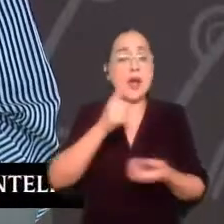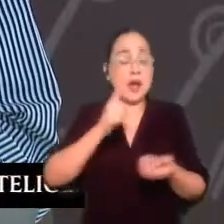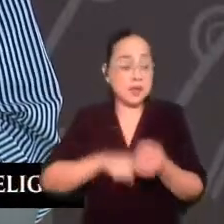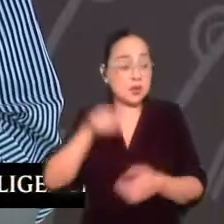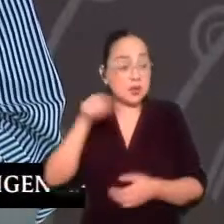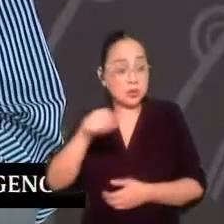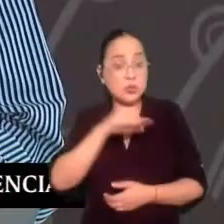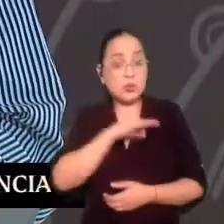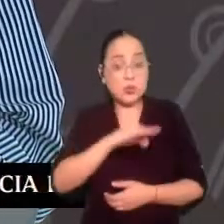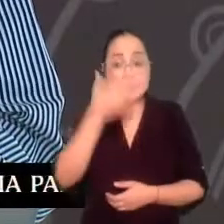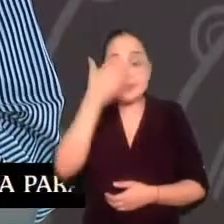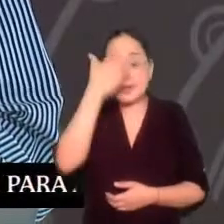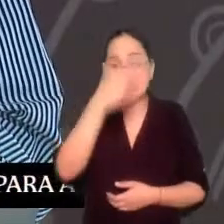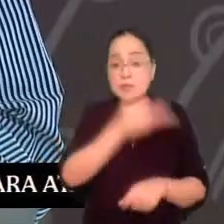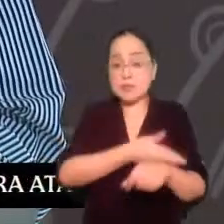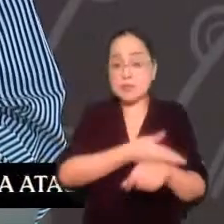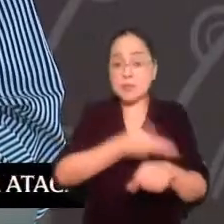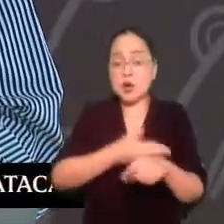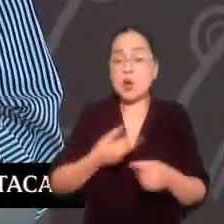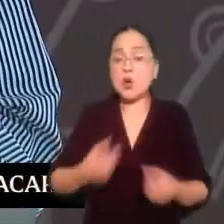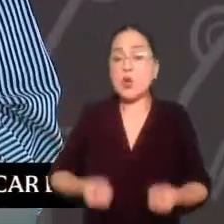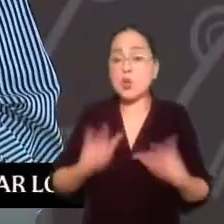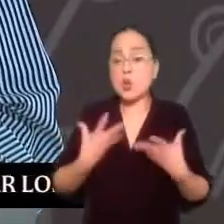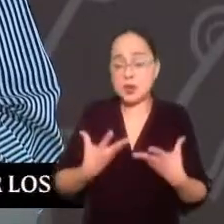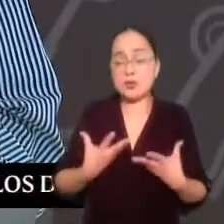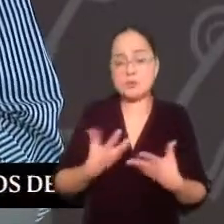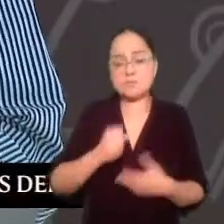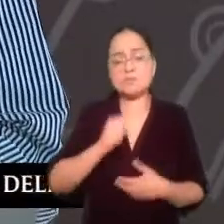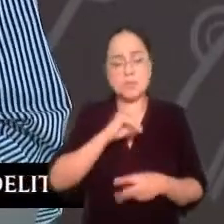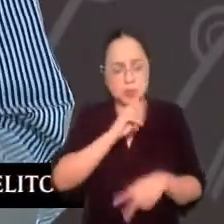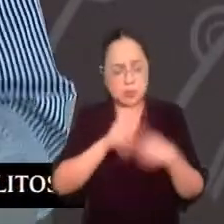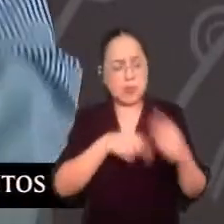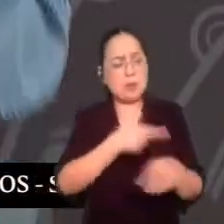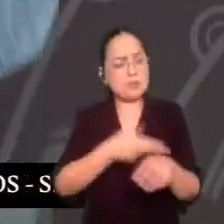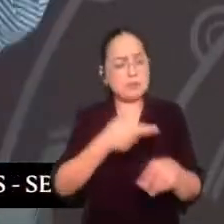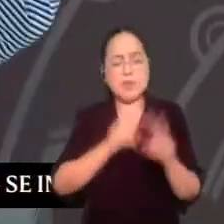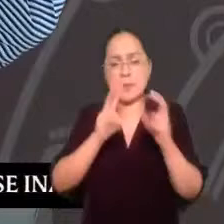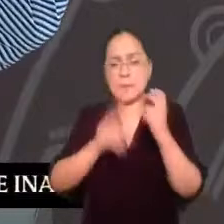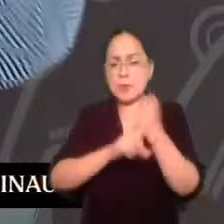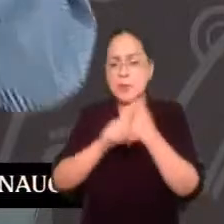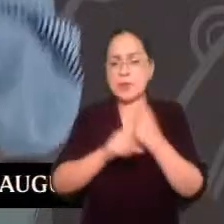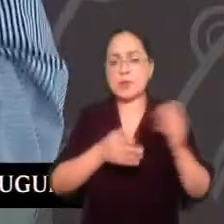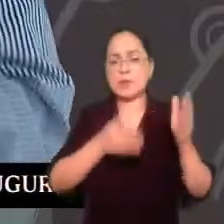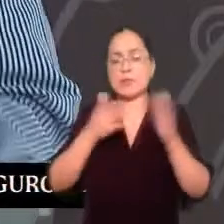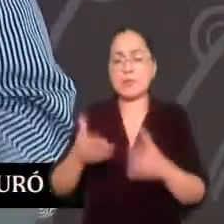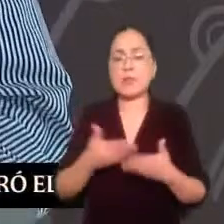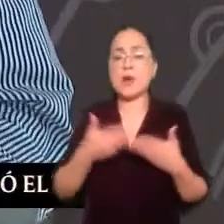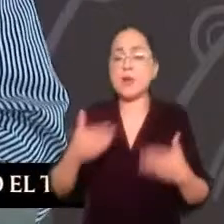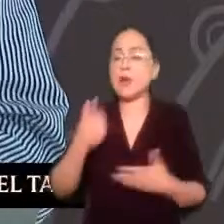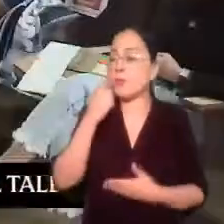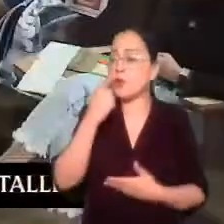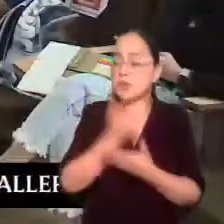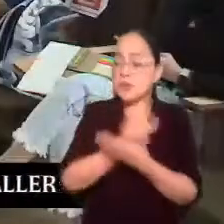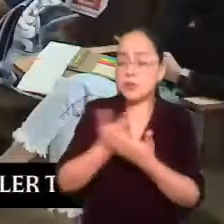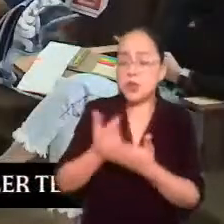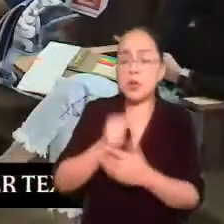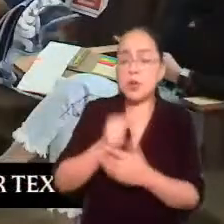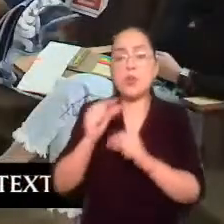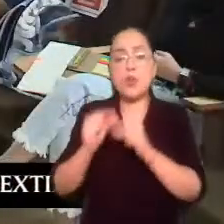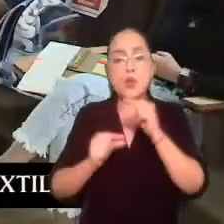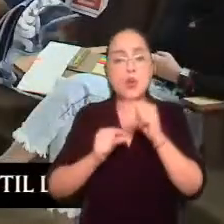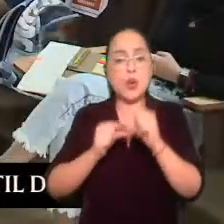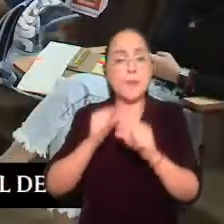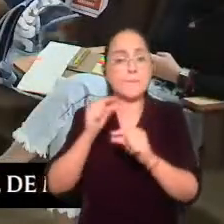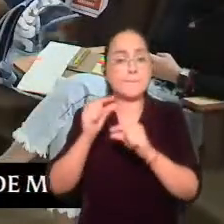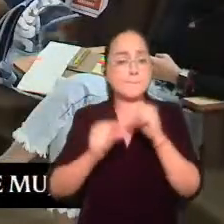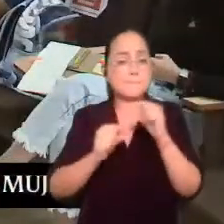poder resolver, si vamos a estar resolviendo esas cosas. Y la mejora salarial de los policías va a ir gradual. Ya les resolví